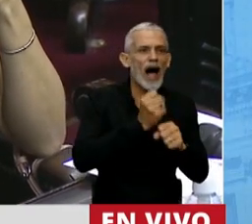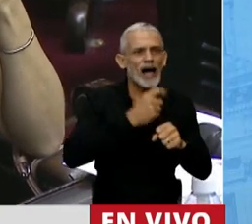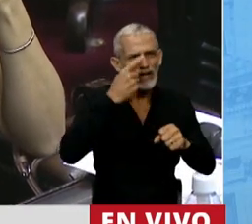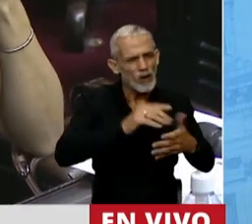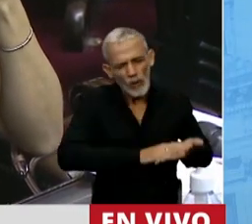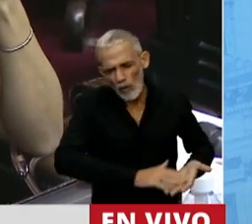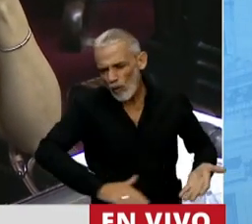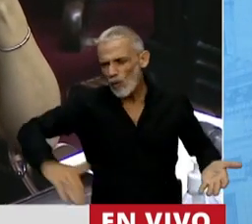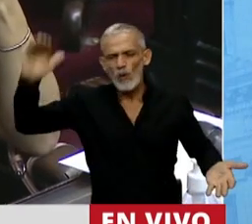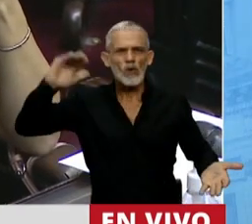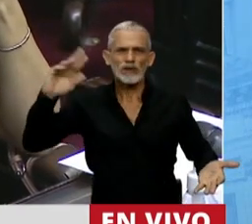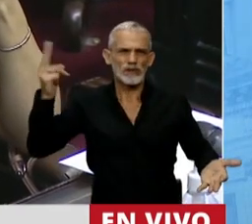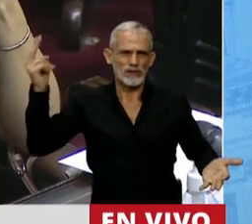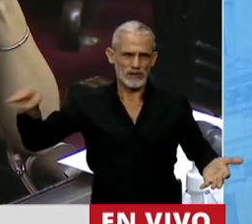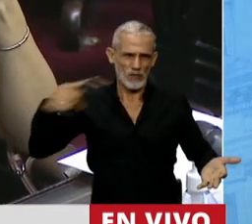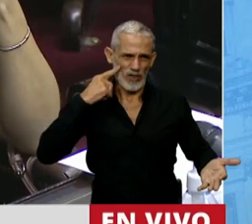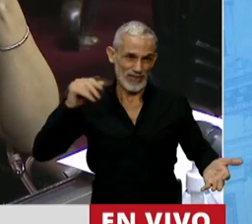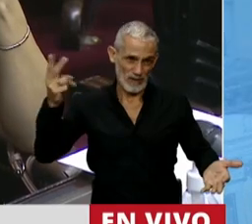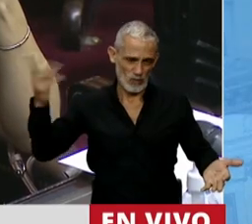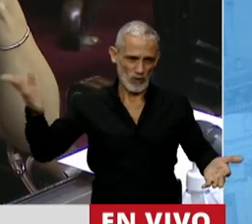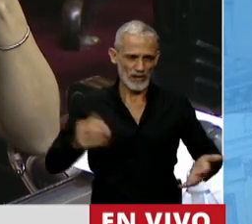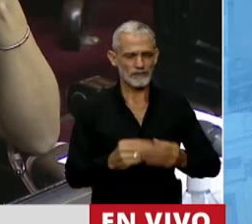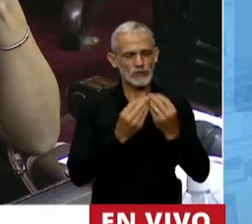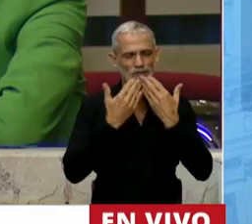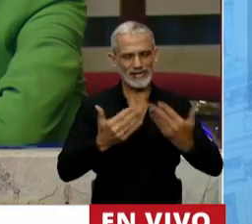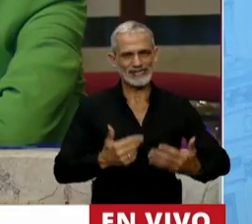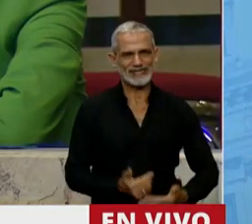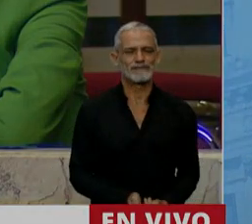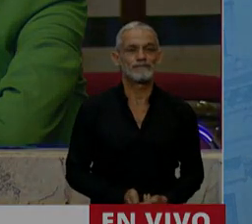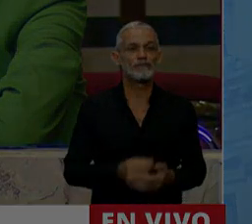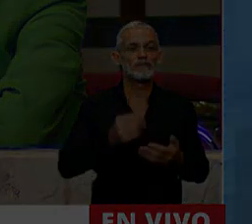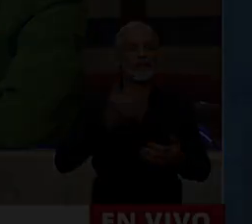último de sus días. Gracias, presidente. Muchas gracias, diputada Sanz.